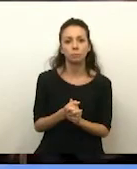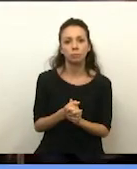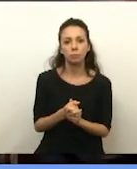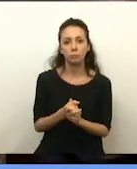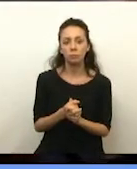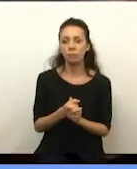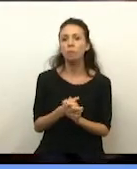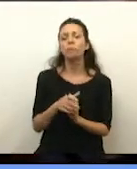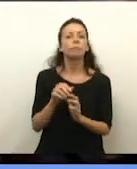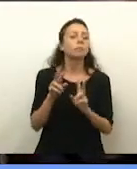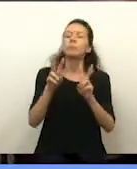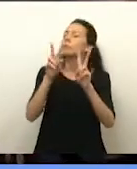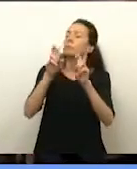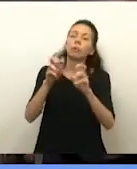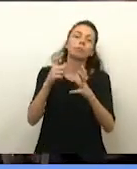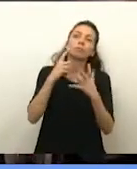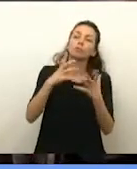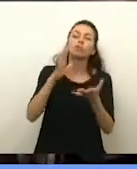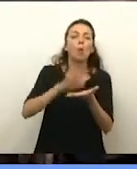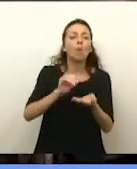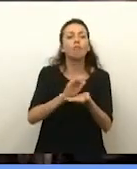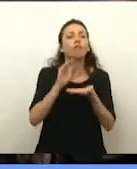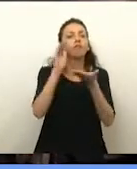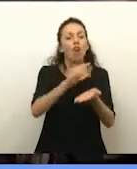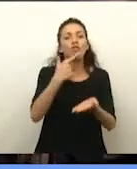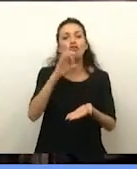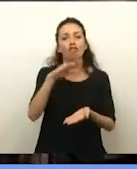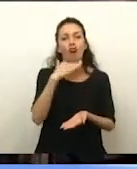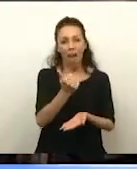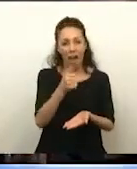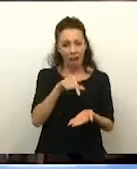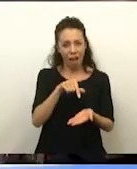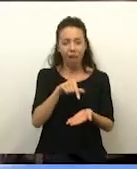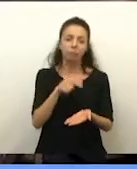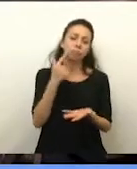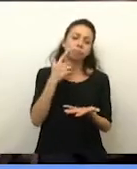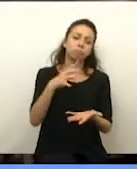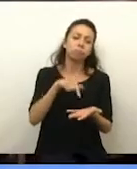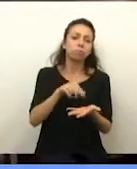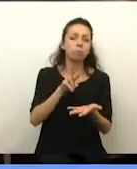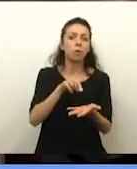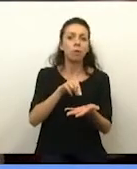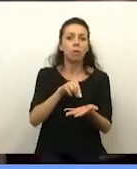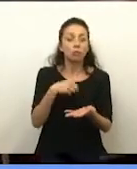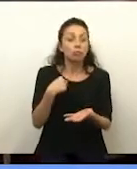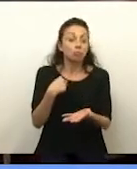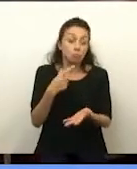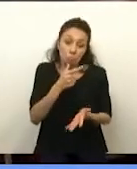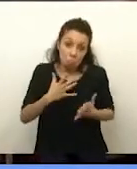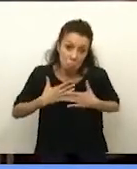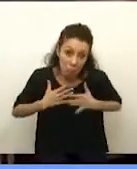trillado tema del fondo federal solidario el fondo de la soja a mí me parece y a nosotros nos parece